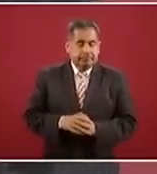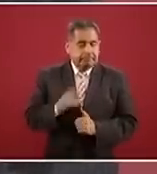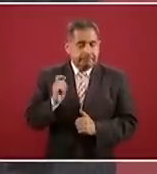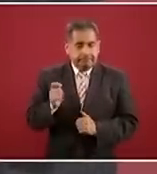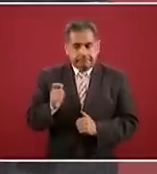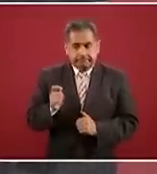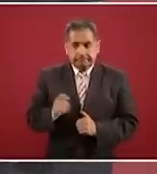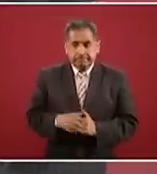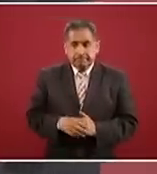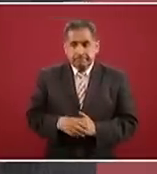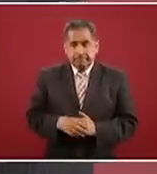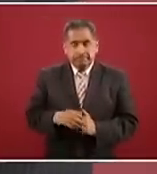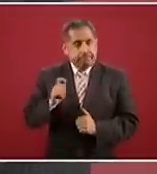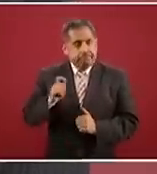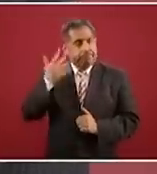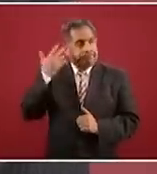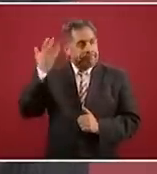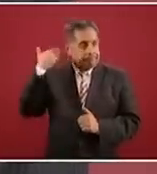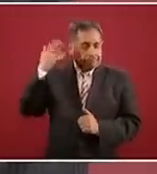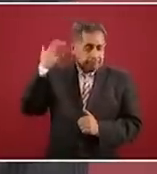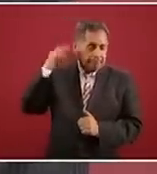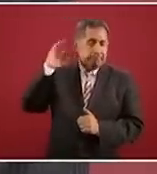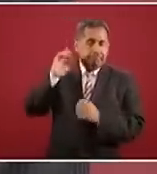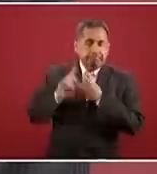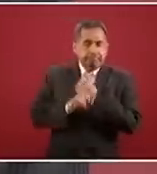se tuvo